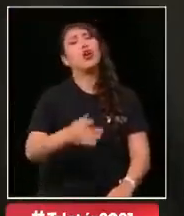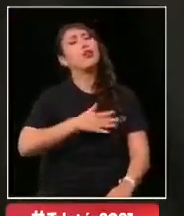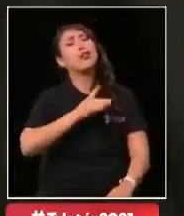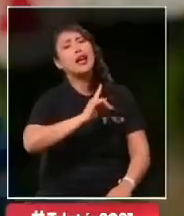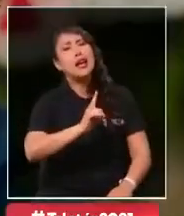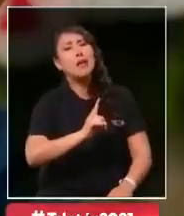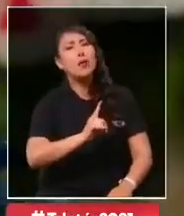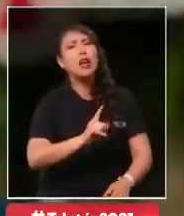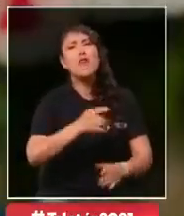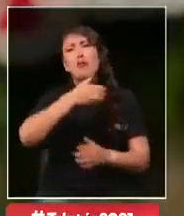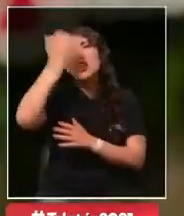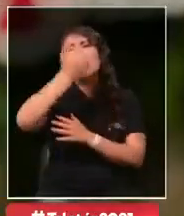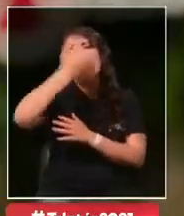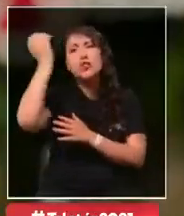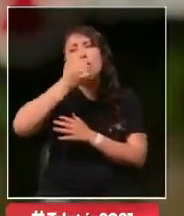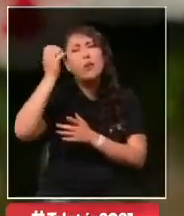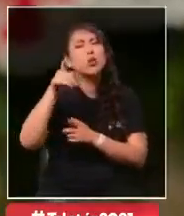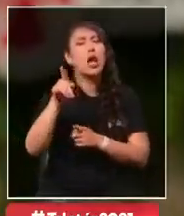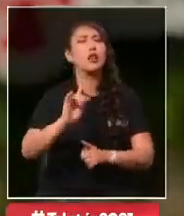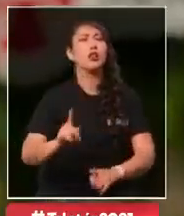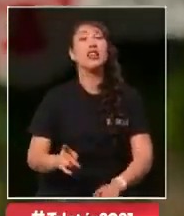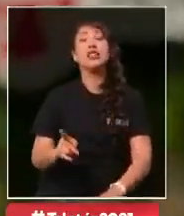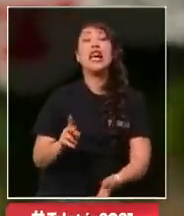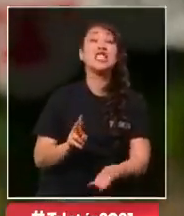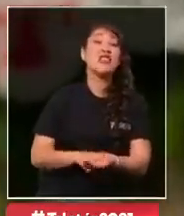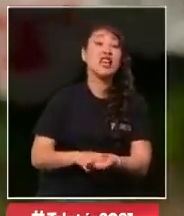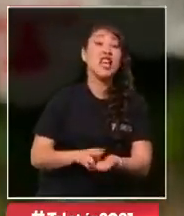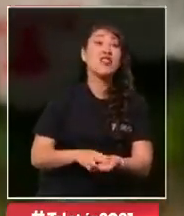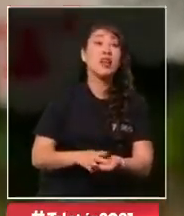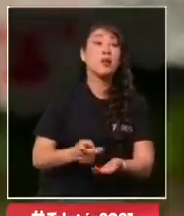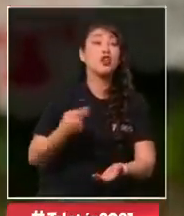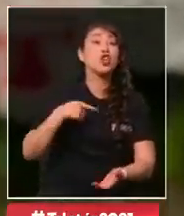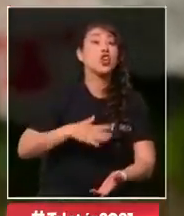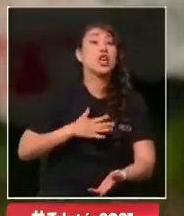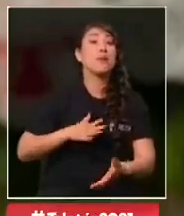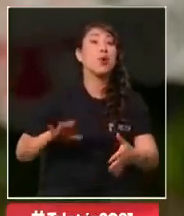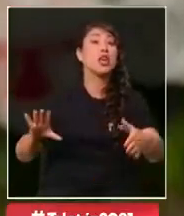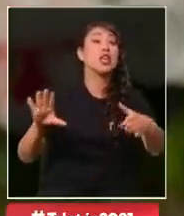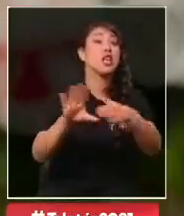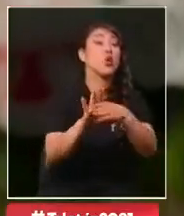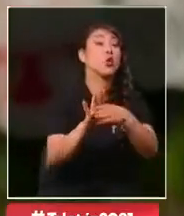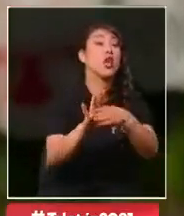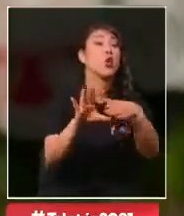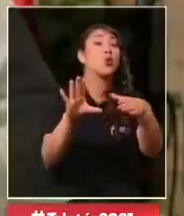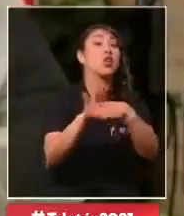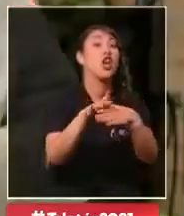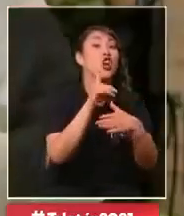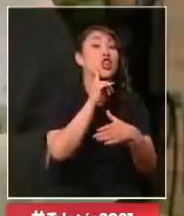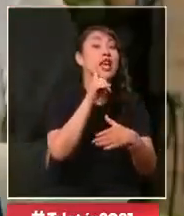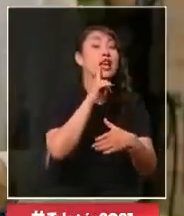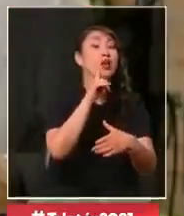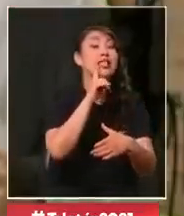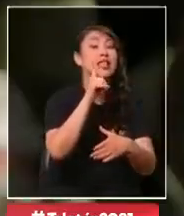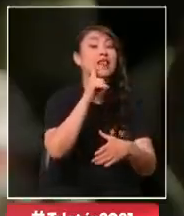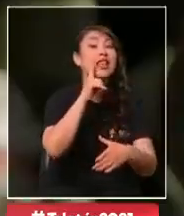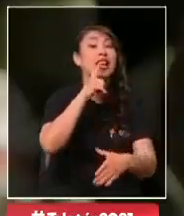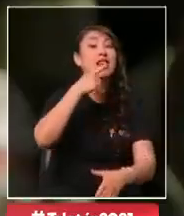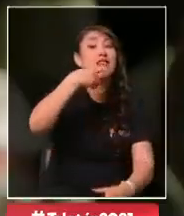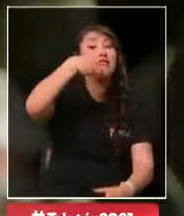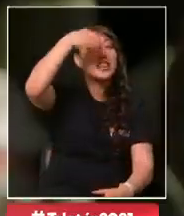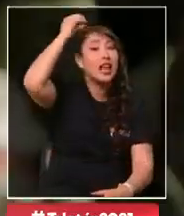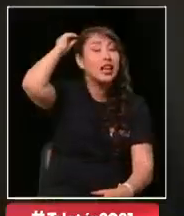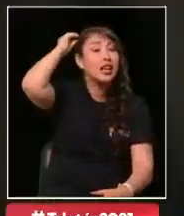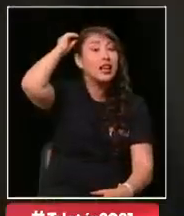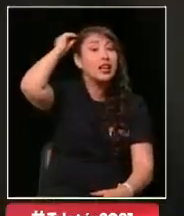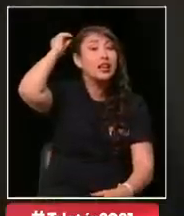farandulice Ben. Es muy cierto eso. Nosotros no estamos ni siquiera dejando que se junte con Arturo. Yo no tengo nada que ver con eso. Pero